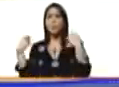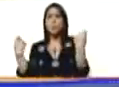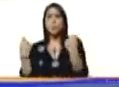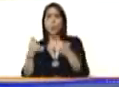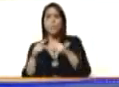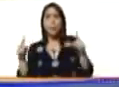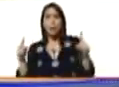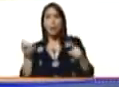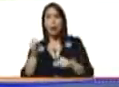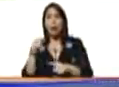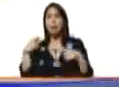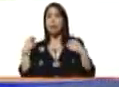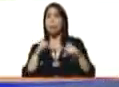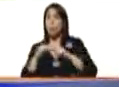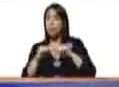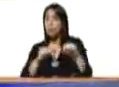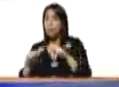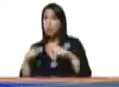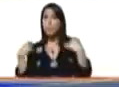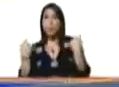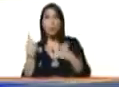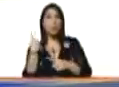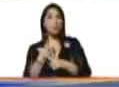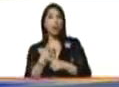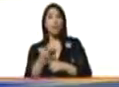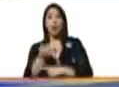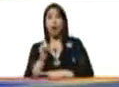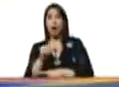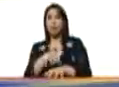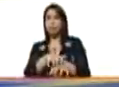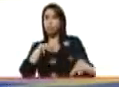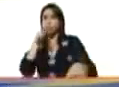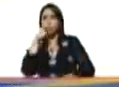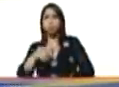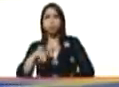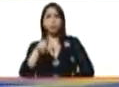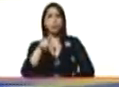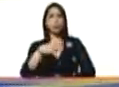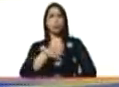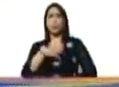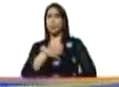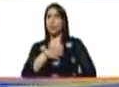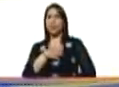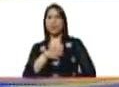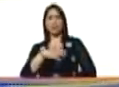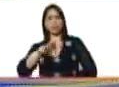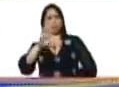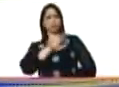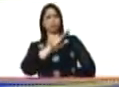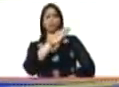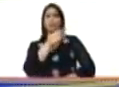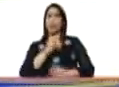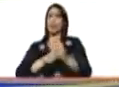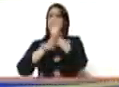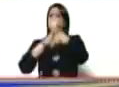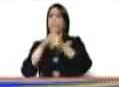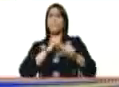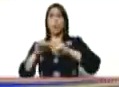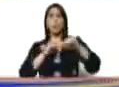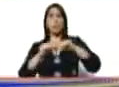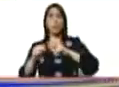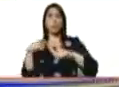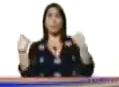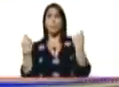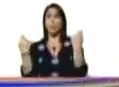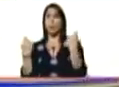Para que haya movimiento popular tiene que haber pueblo. Tú no te puedes autoproclamar líder del movimiento popular o miembro del